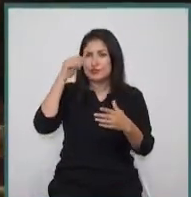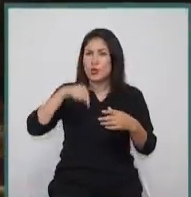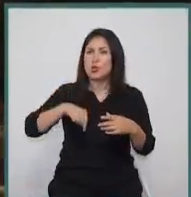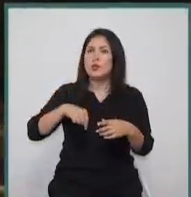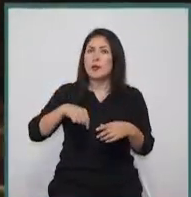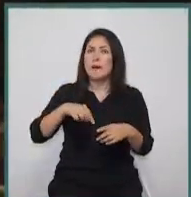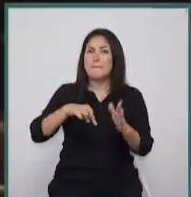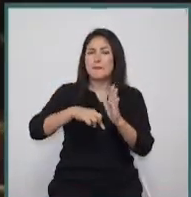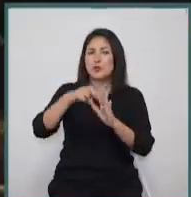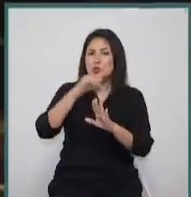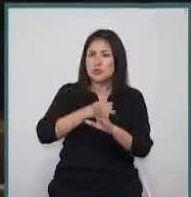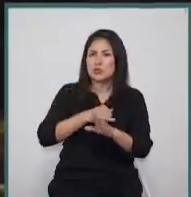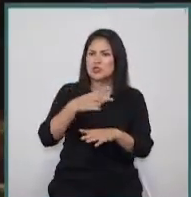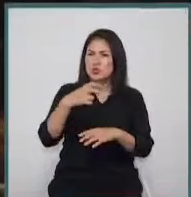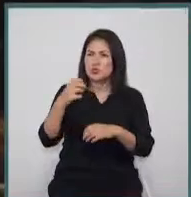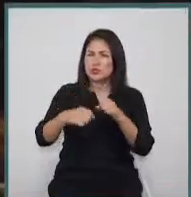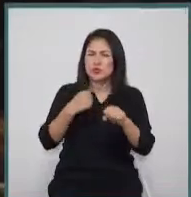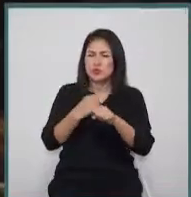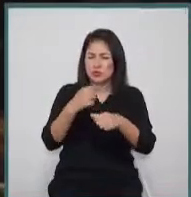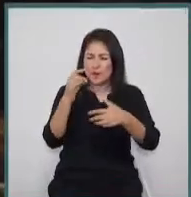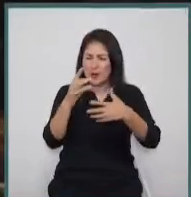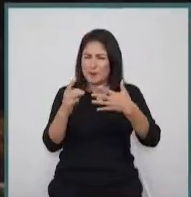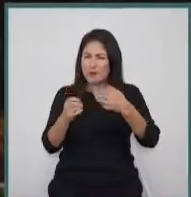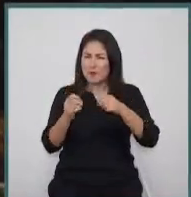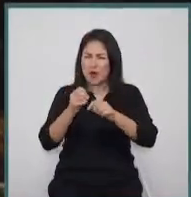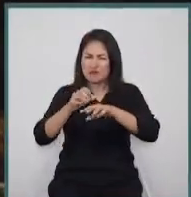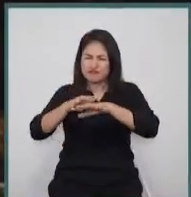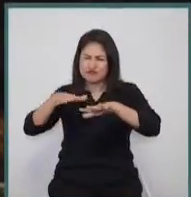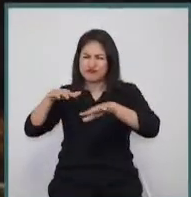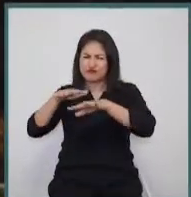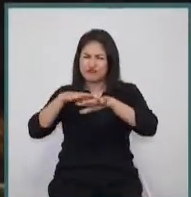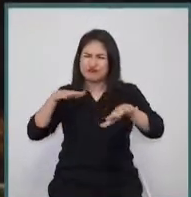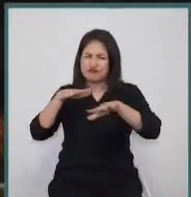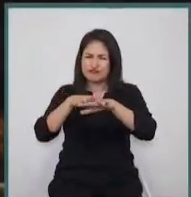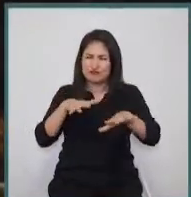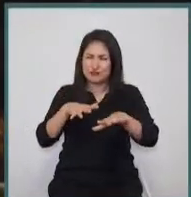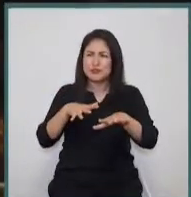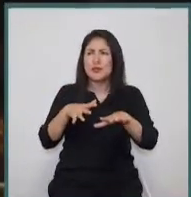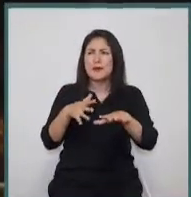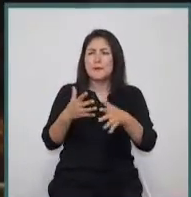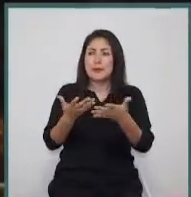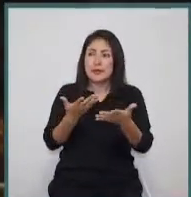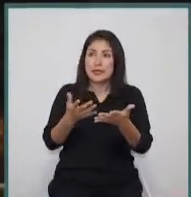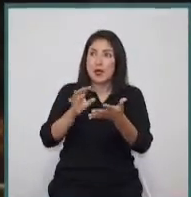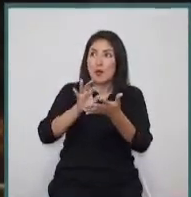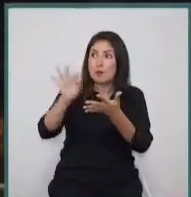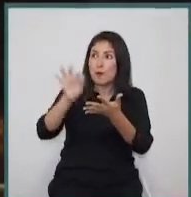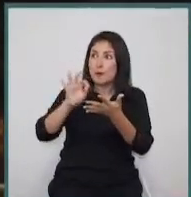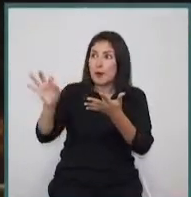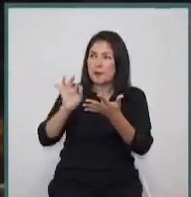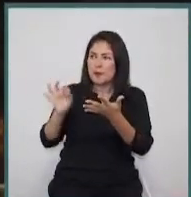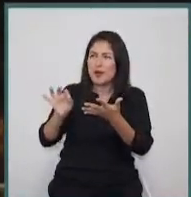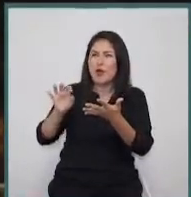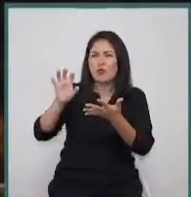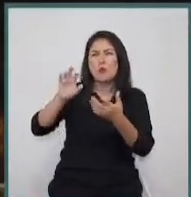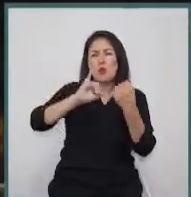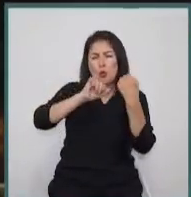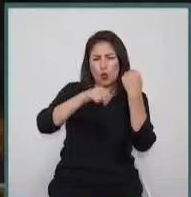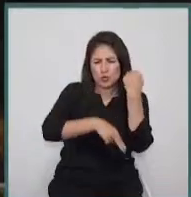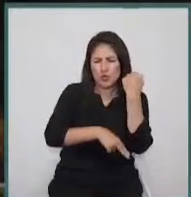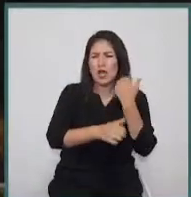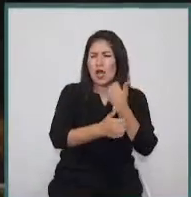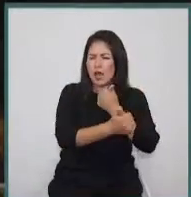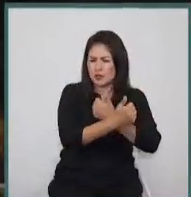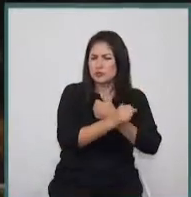Bicentenario estamos alistando unos conciertos especiales, unos espectáculos especiales donde van a estar representados no